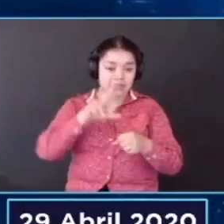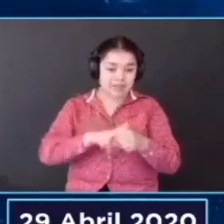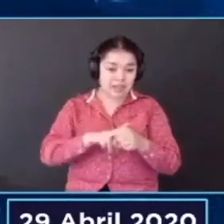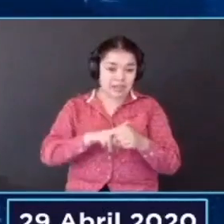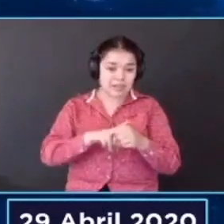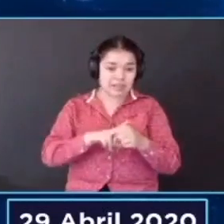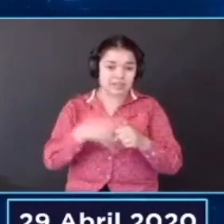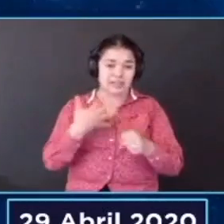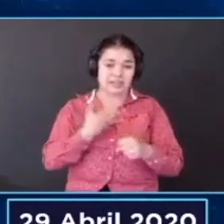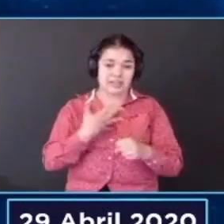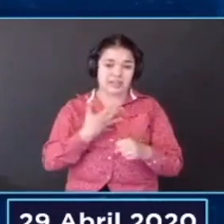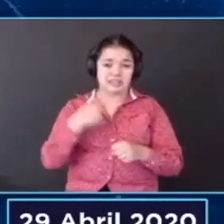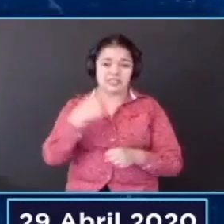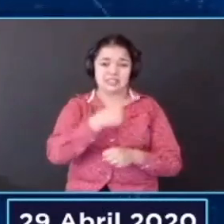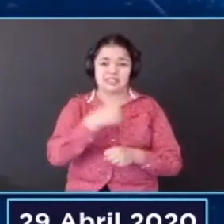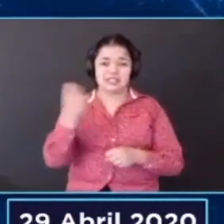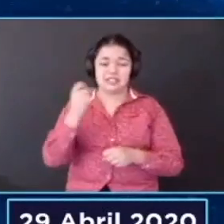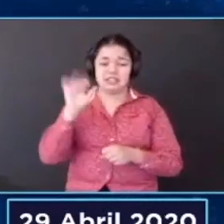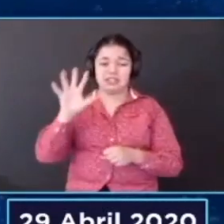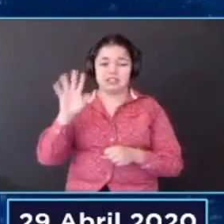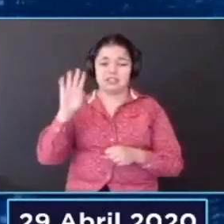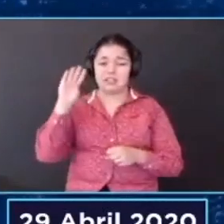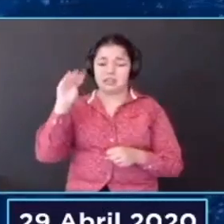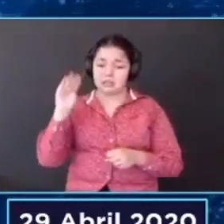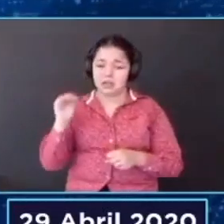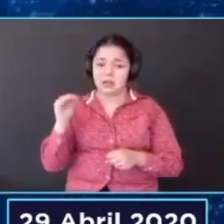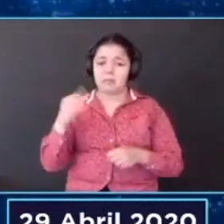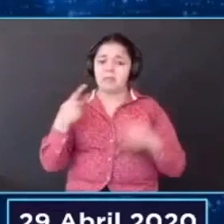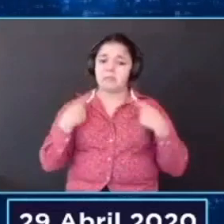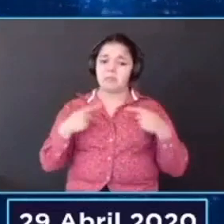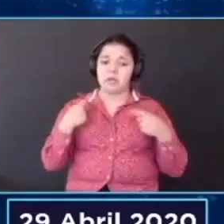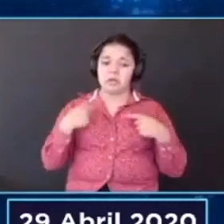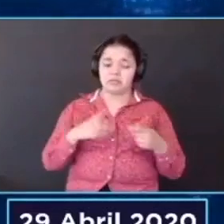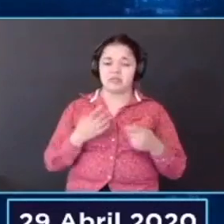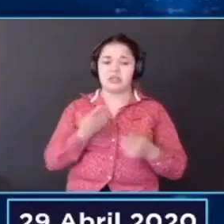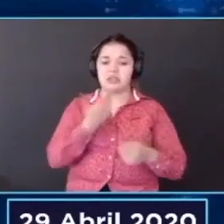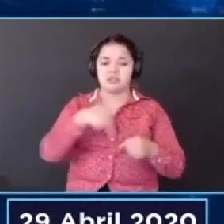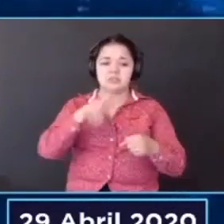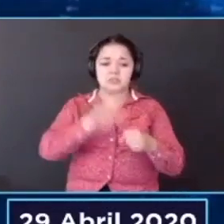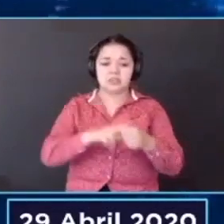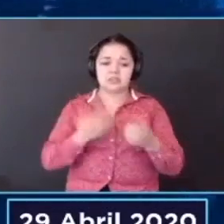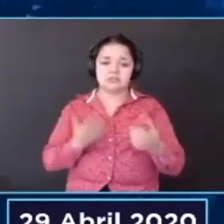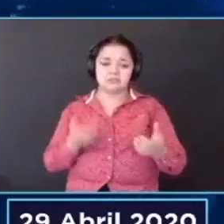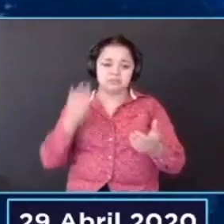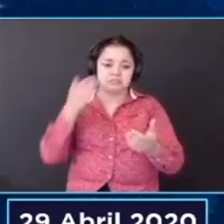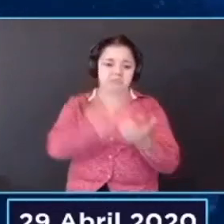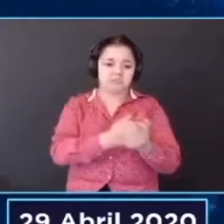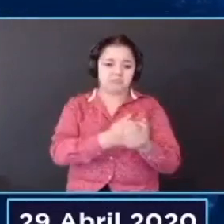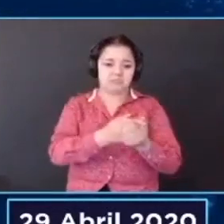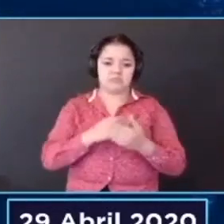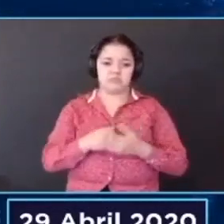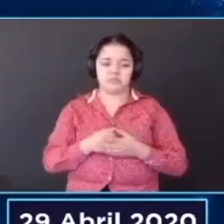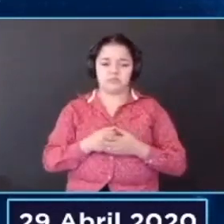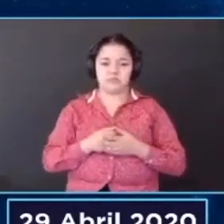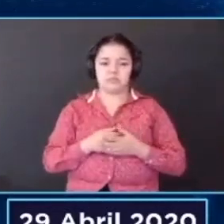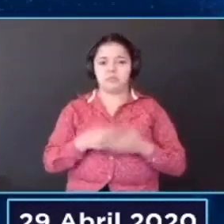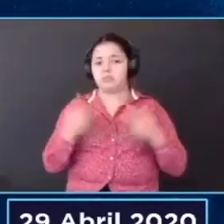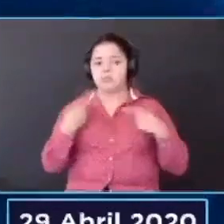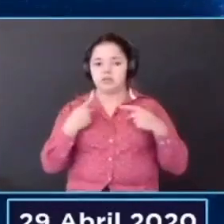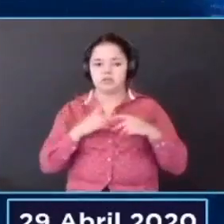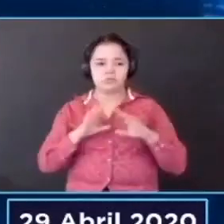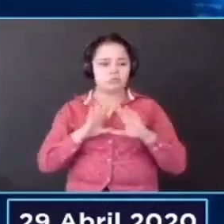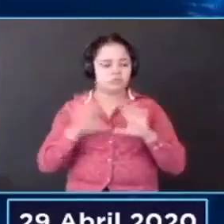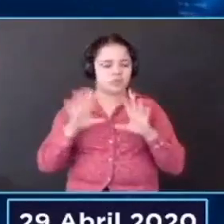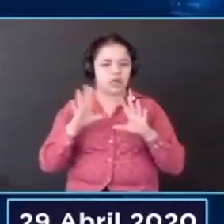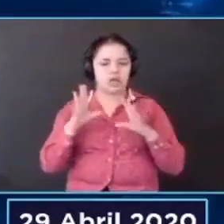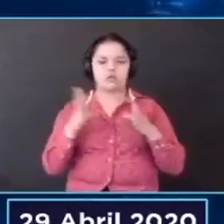39% de todos los casos positivos, que son 159 pacientes. Alta sanitaria, aquellos que ya salieron del